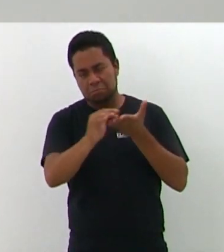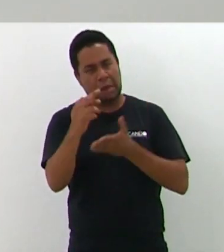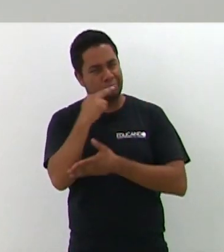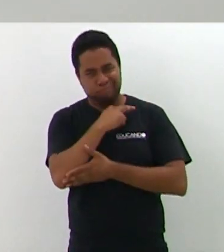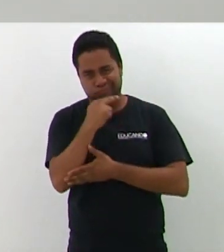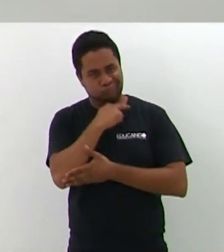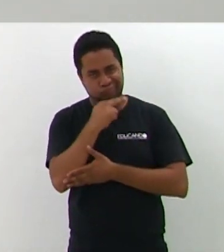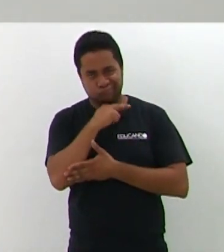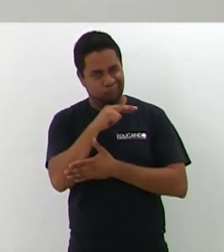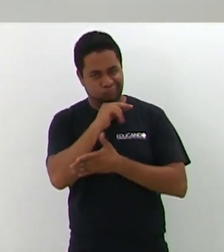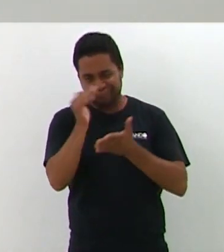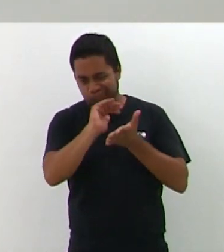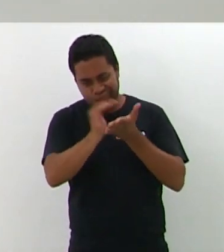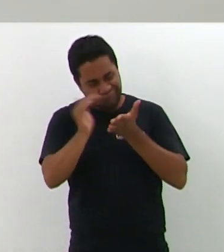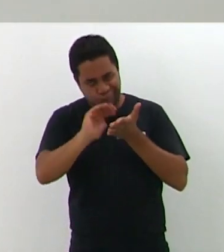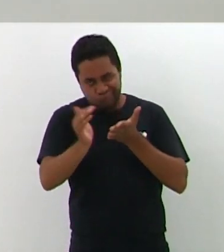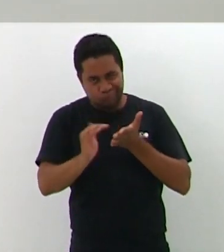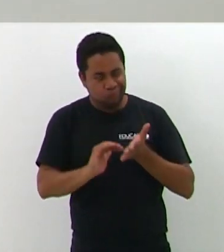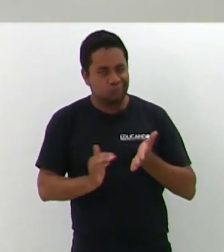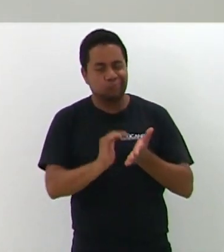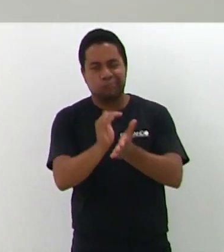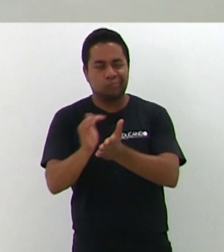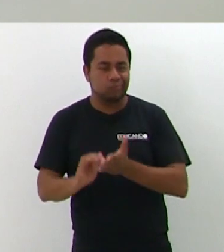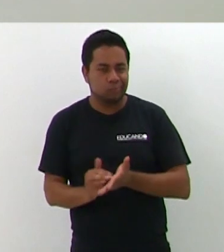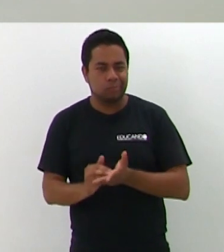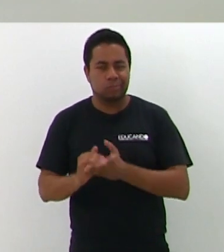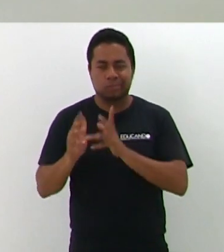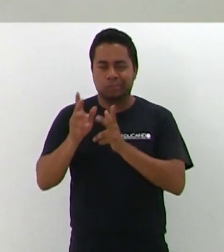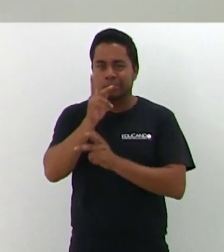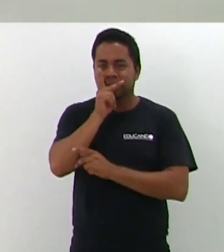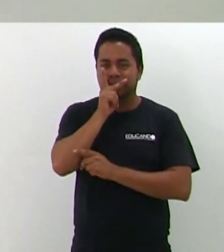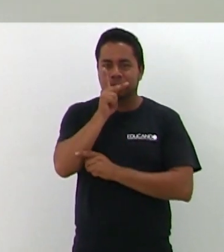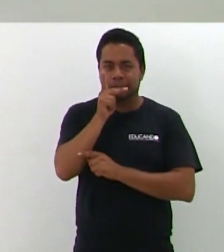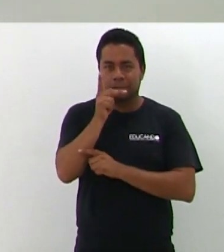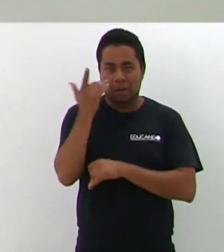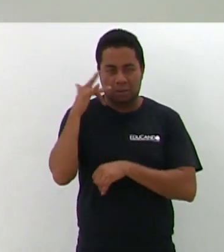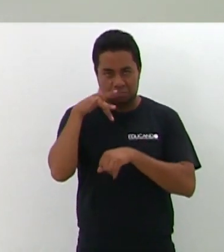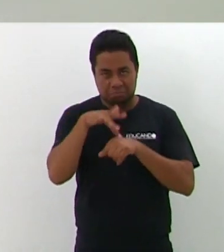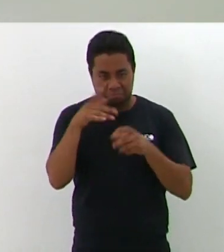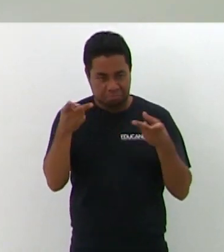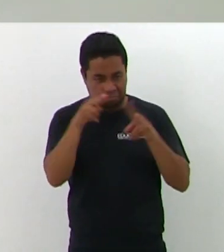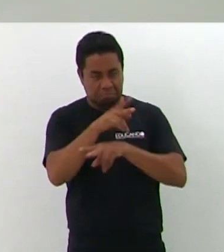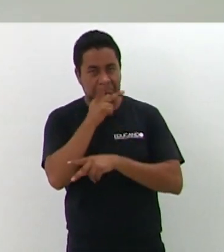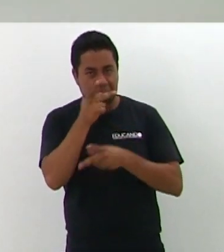rápidamente y dejaré los antónimos que ya trabajamos